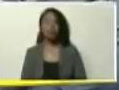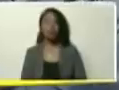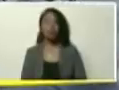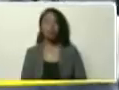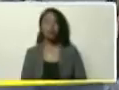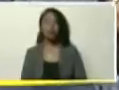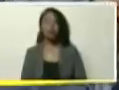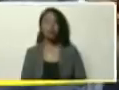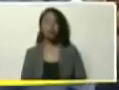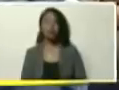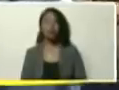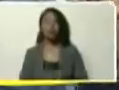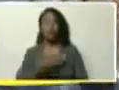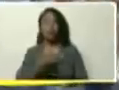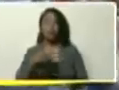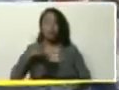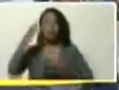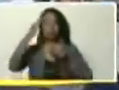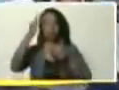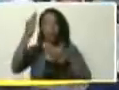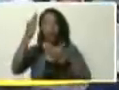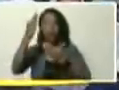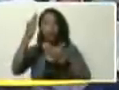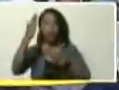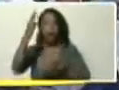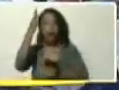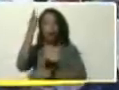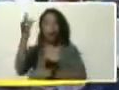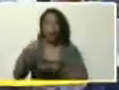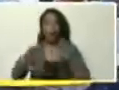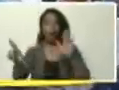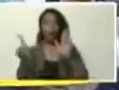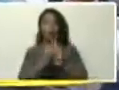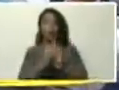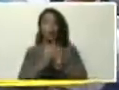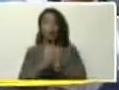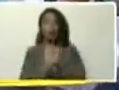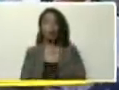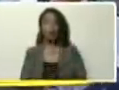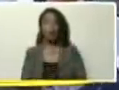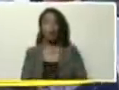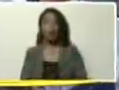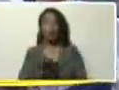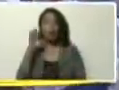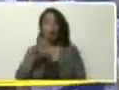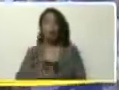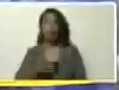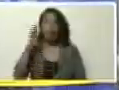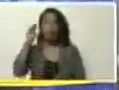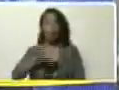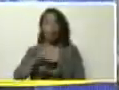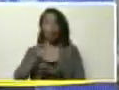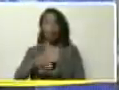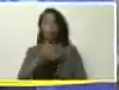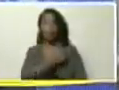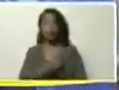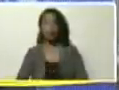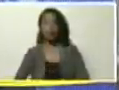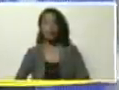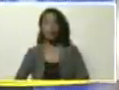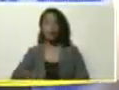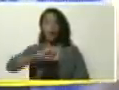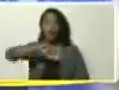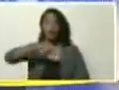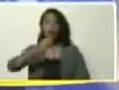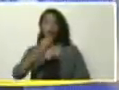Quiero saludar al Consejo Legislativo del Estado Miranda, a su presidente Joan